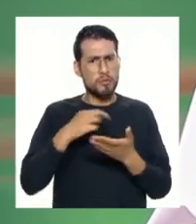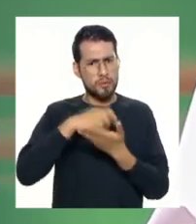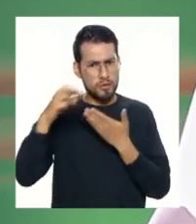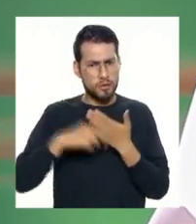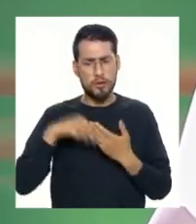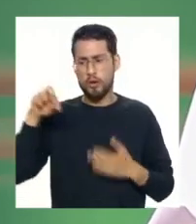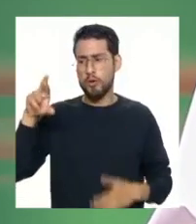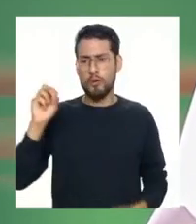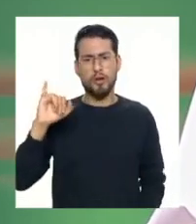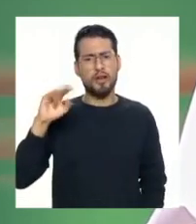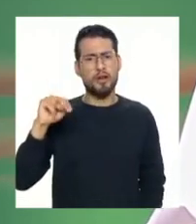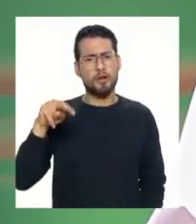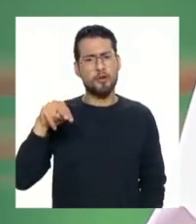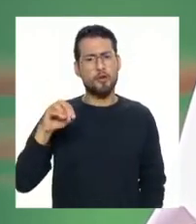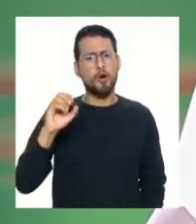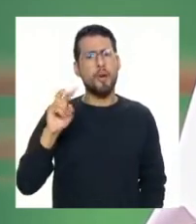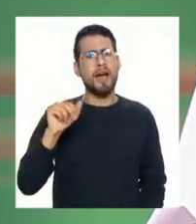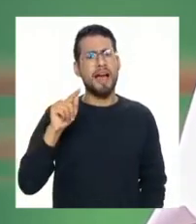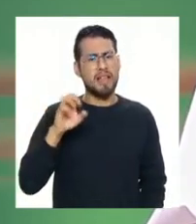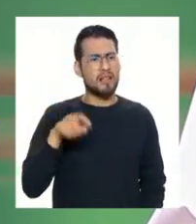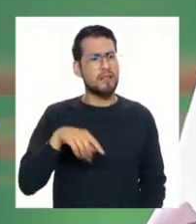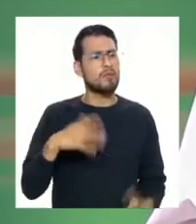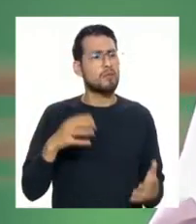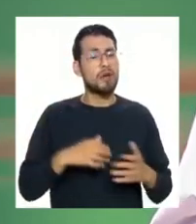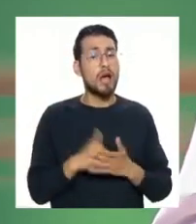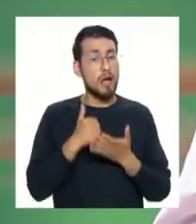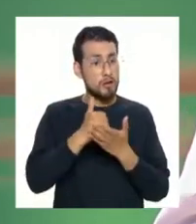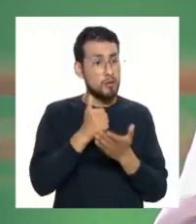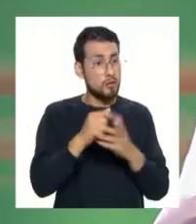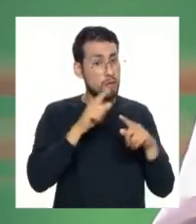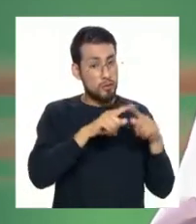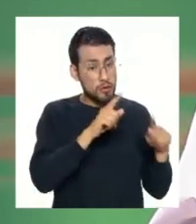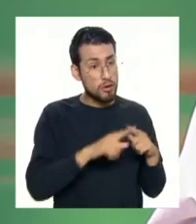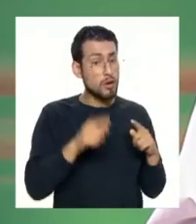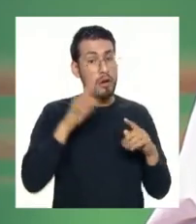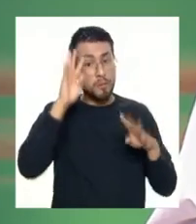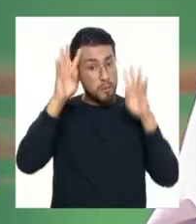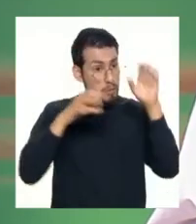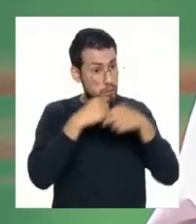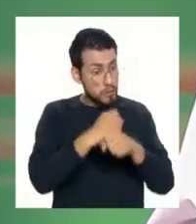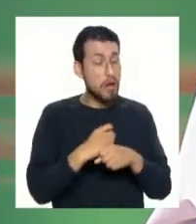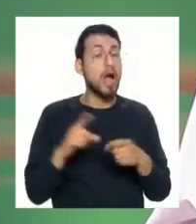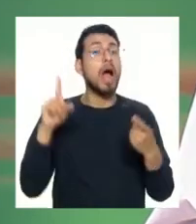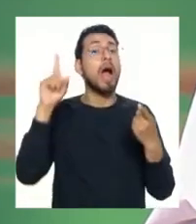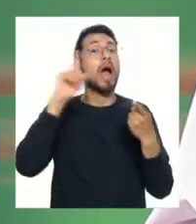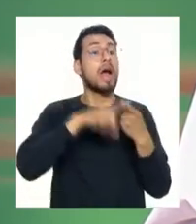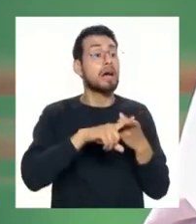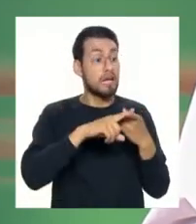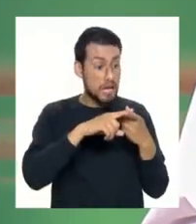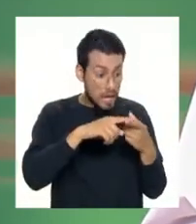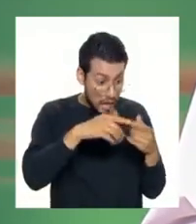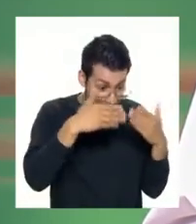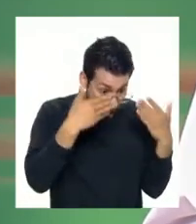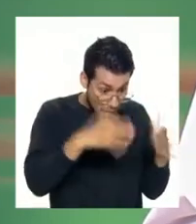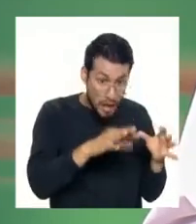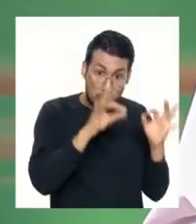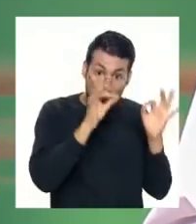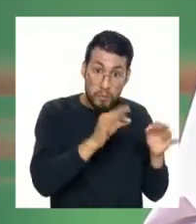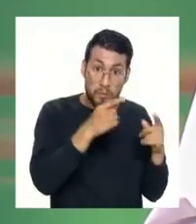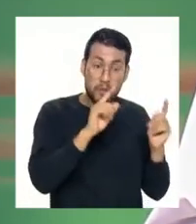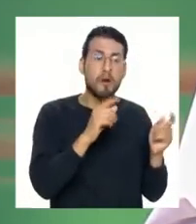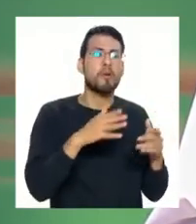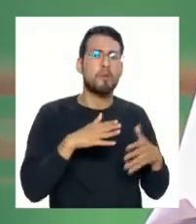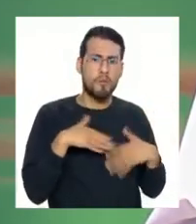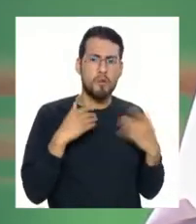programa ProInnovate, que los puede ayudar desde que son emprendedores hasta que ya tienen el emprendimiento consolidado para